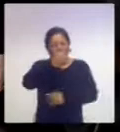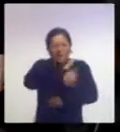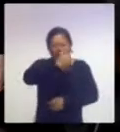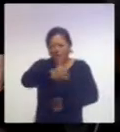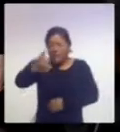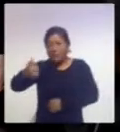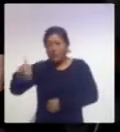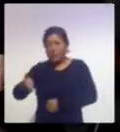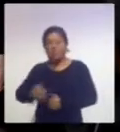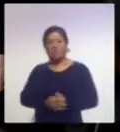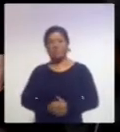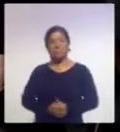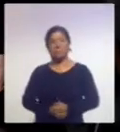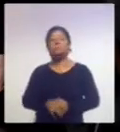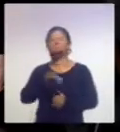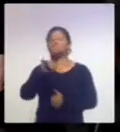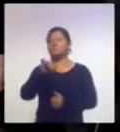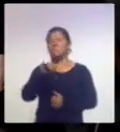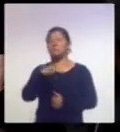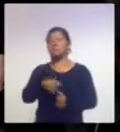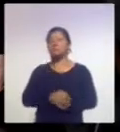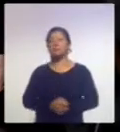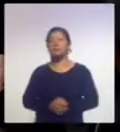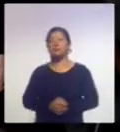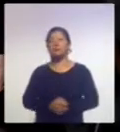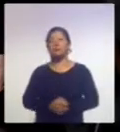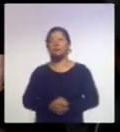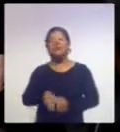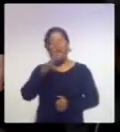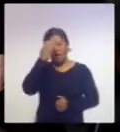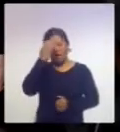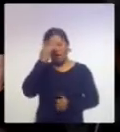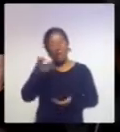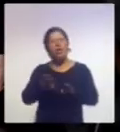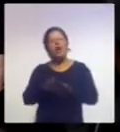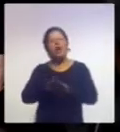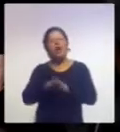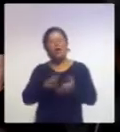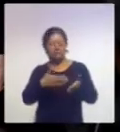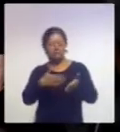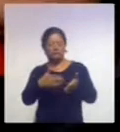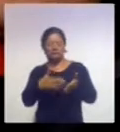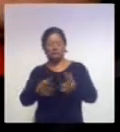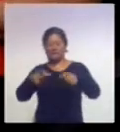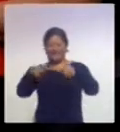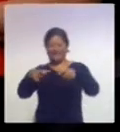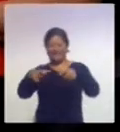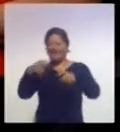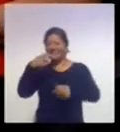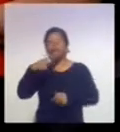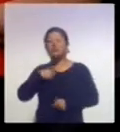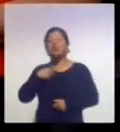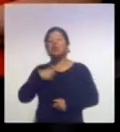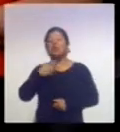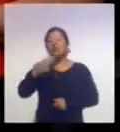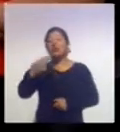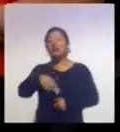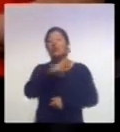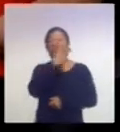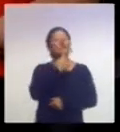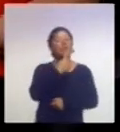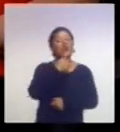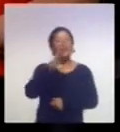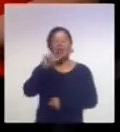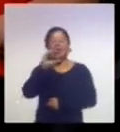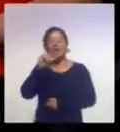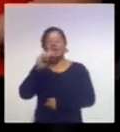¿cierto? Así es, dimos a conocer cómo hacíamos tanto las tostaditas, uh-huh, nosotros le nombramos Rojo Cacaxtla, por nuestra